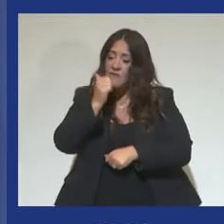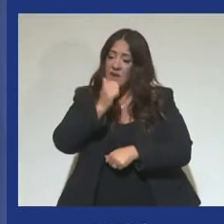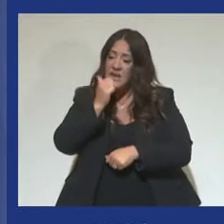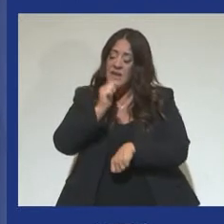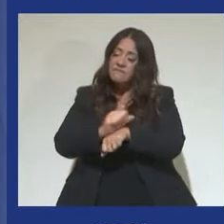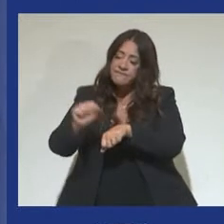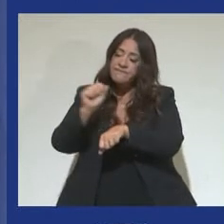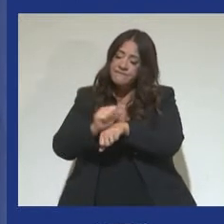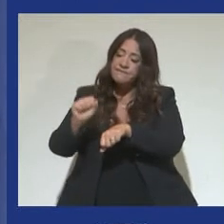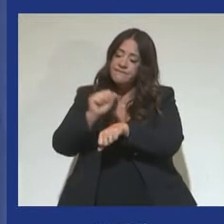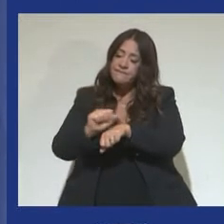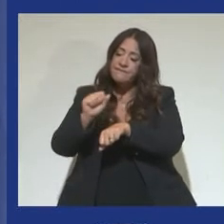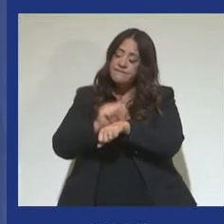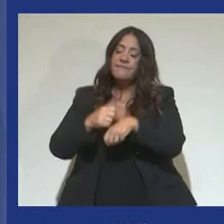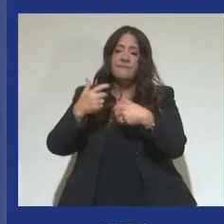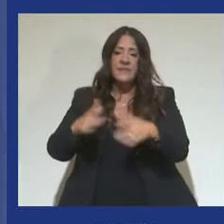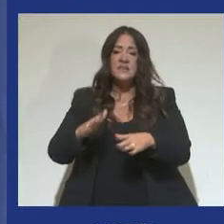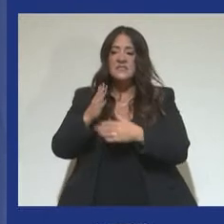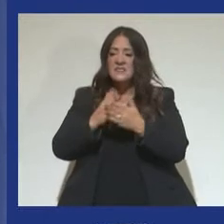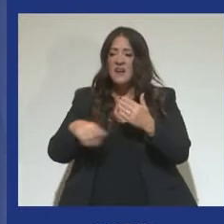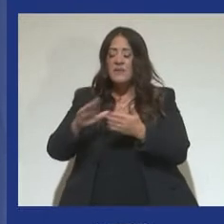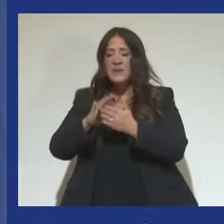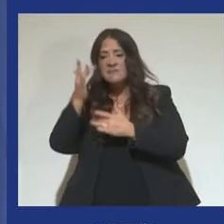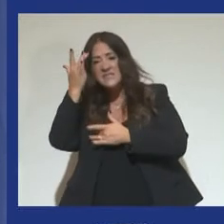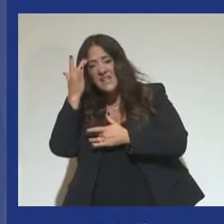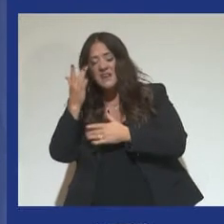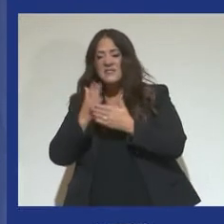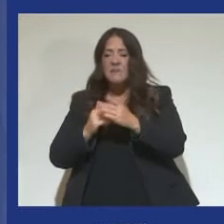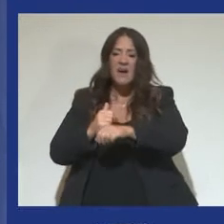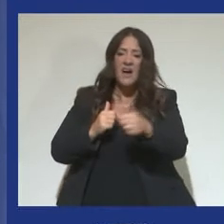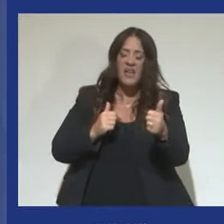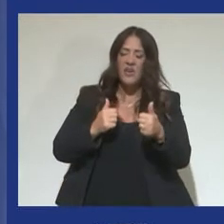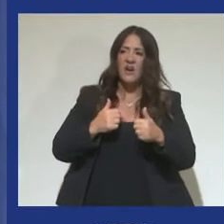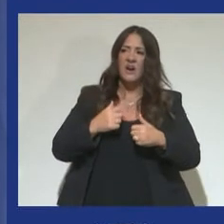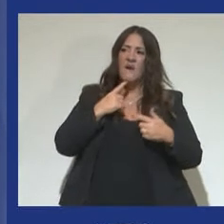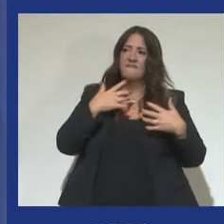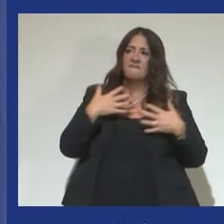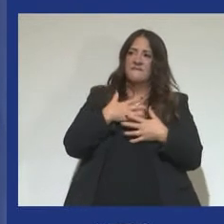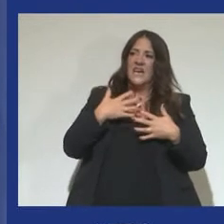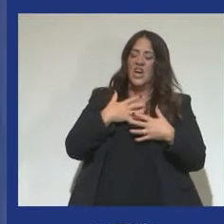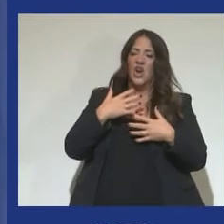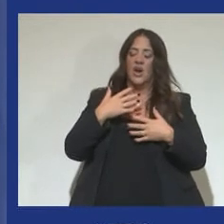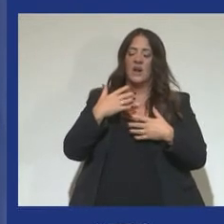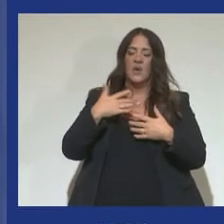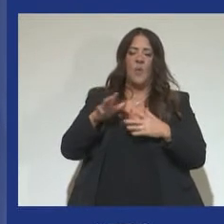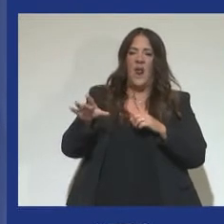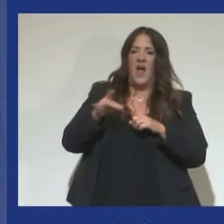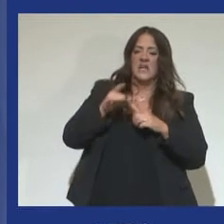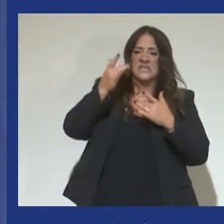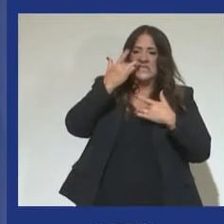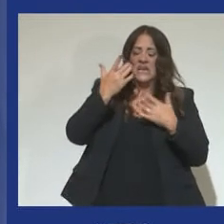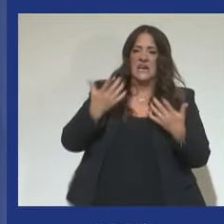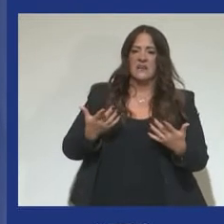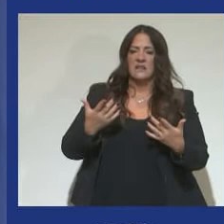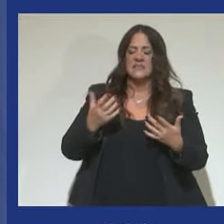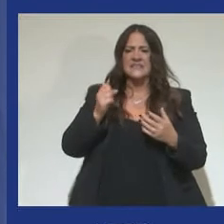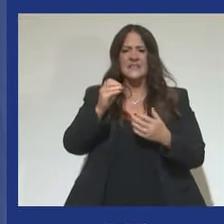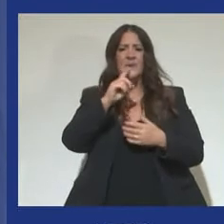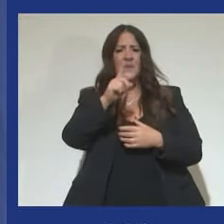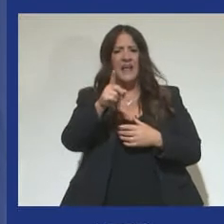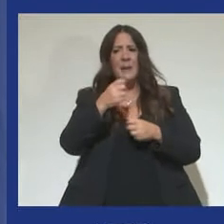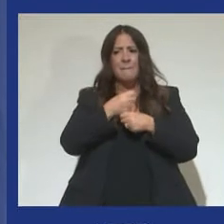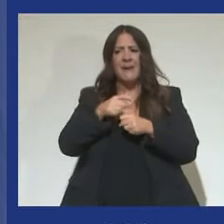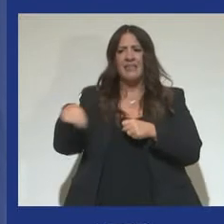van a trabajar todos los días cada día algunos se enferman otros viven con miedo